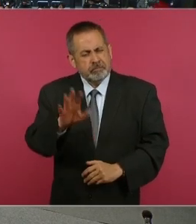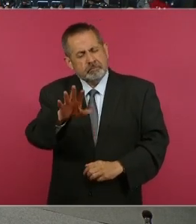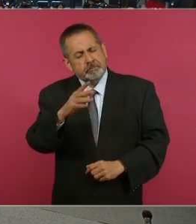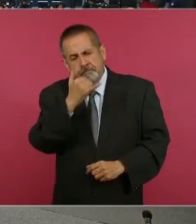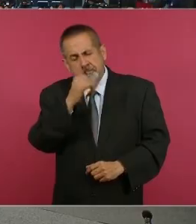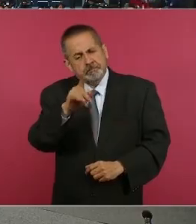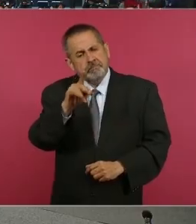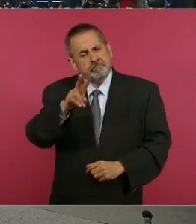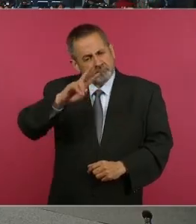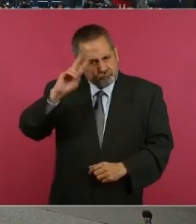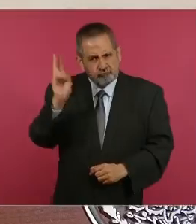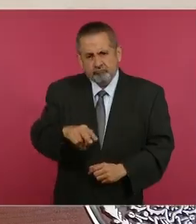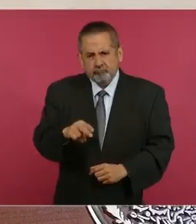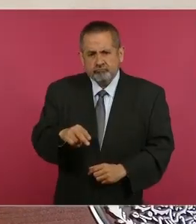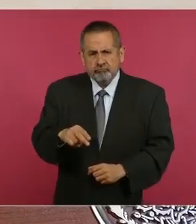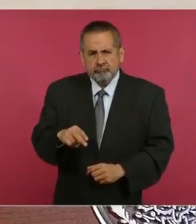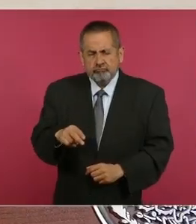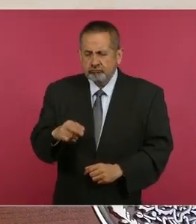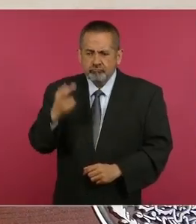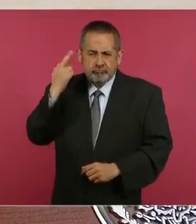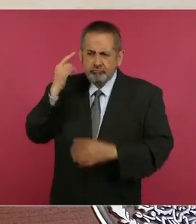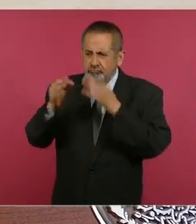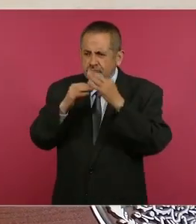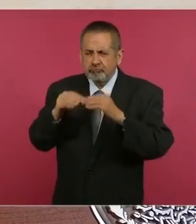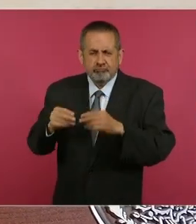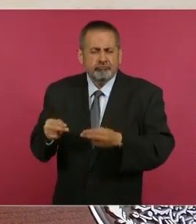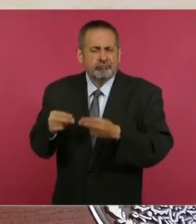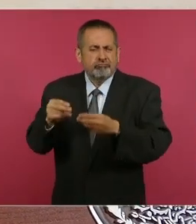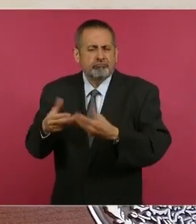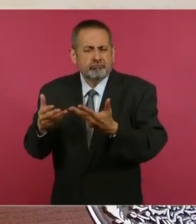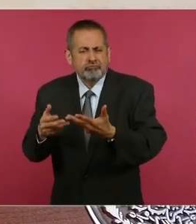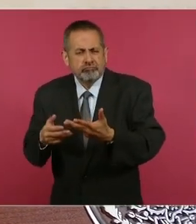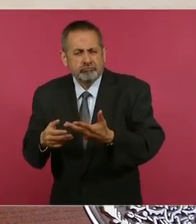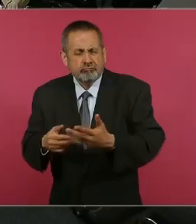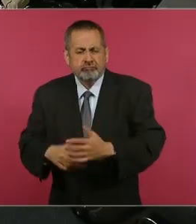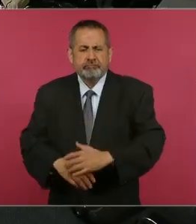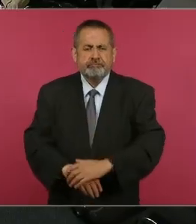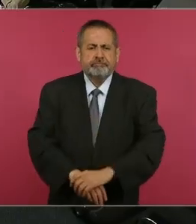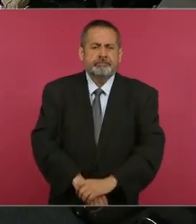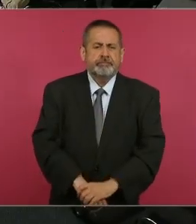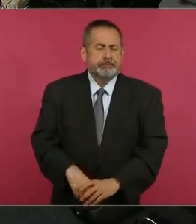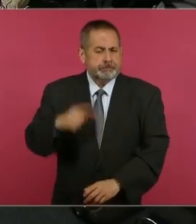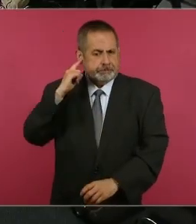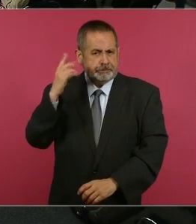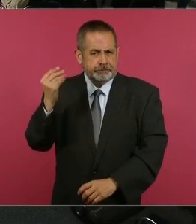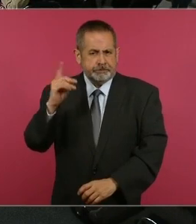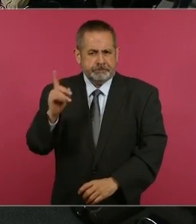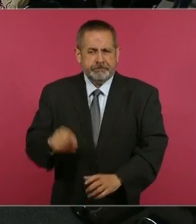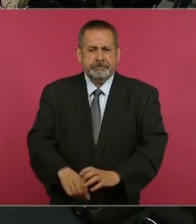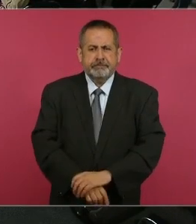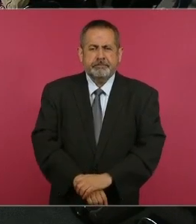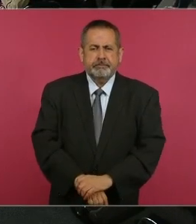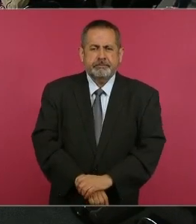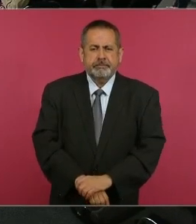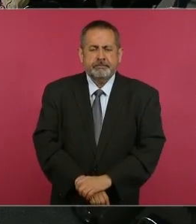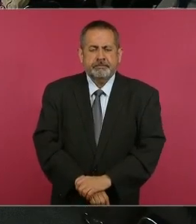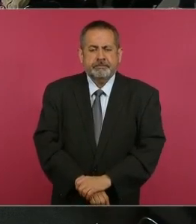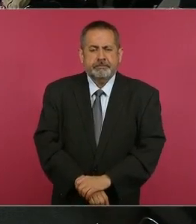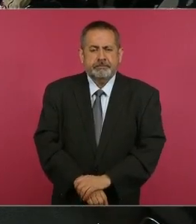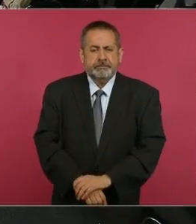originalmente es comercial. Concesión es comercial, pero pertenece al estado de Tlaxcala. Sí.